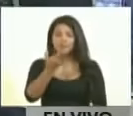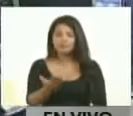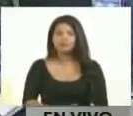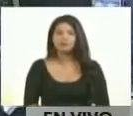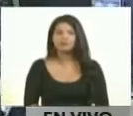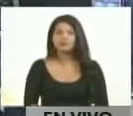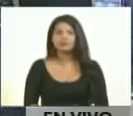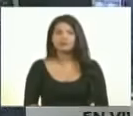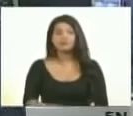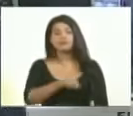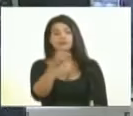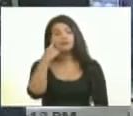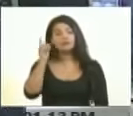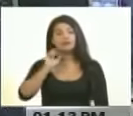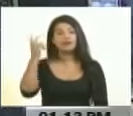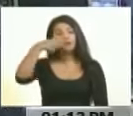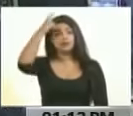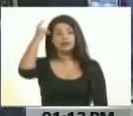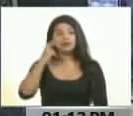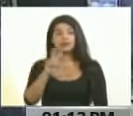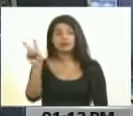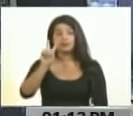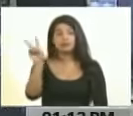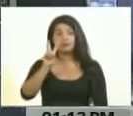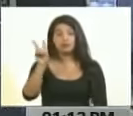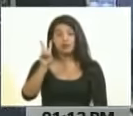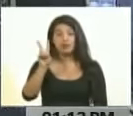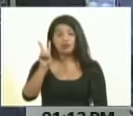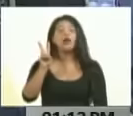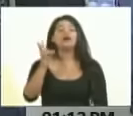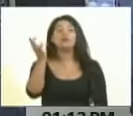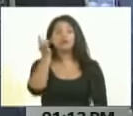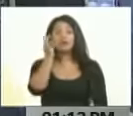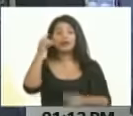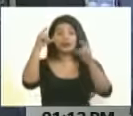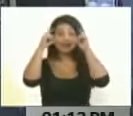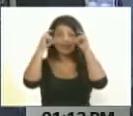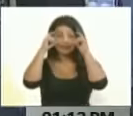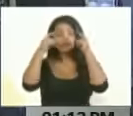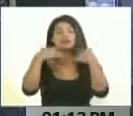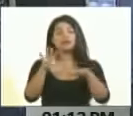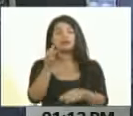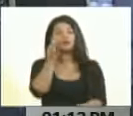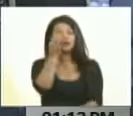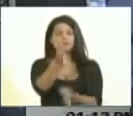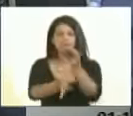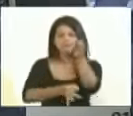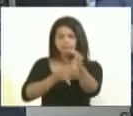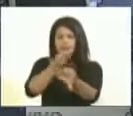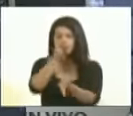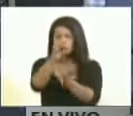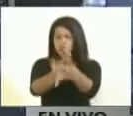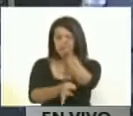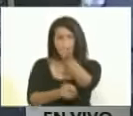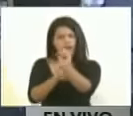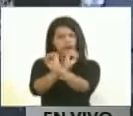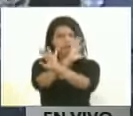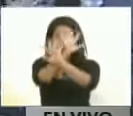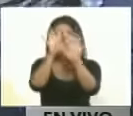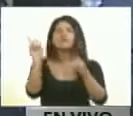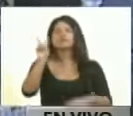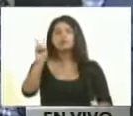eran declaraciones de la canciller de la República Bolivariana de Venezuela, Delcy Rodríguez, quien ha manifestado y ha destacado que Venezuela